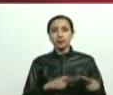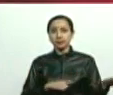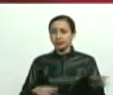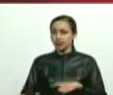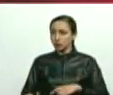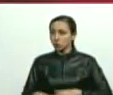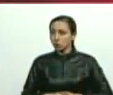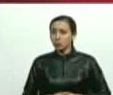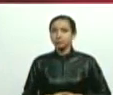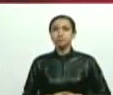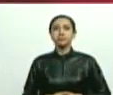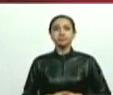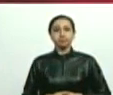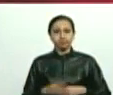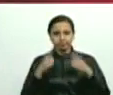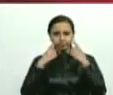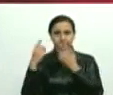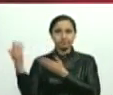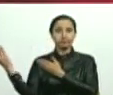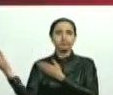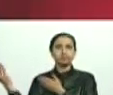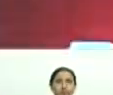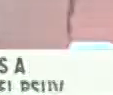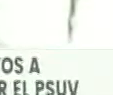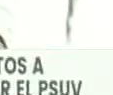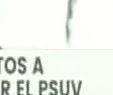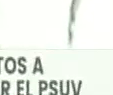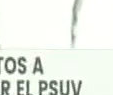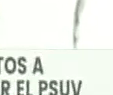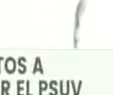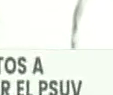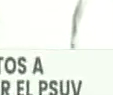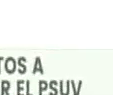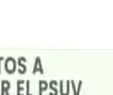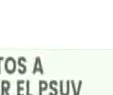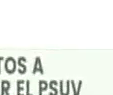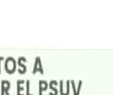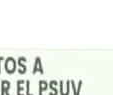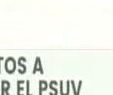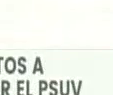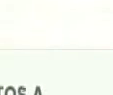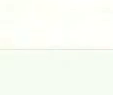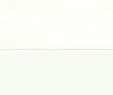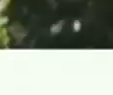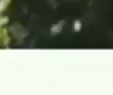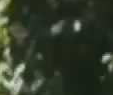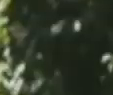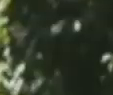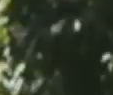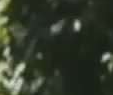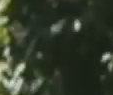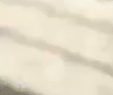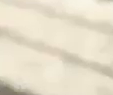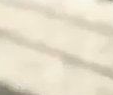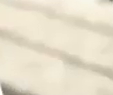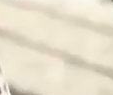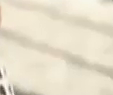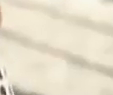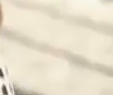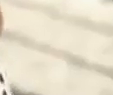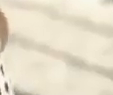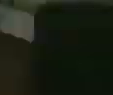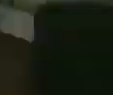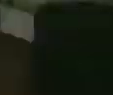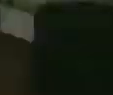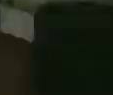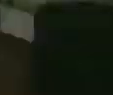tiro? Adelante, video. Somos la suma del esfuerzo de generaciones que lucharon y batallaron con pasión por nuestro